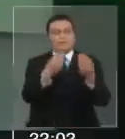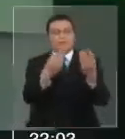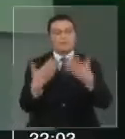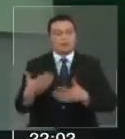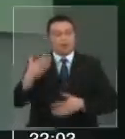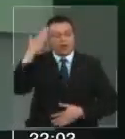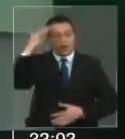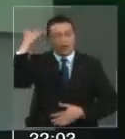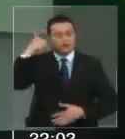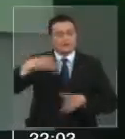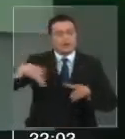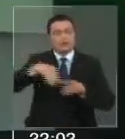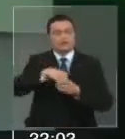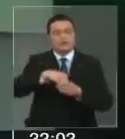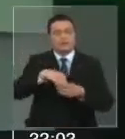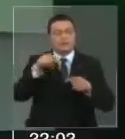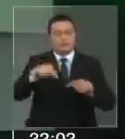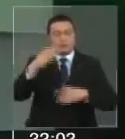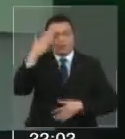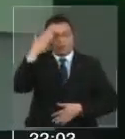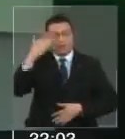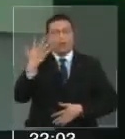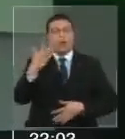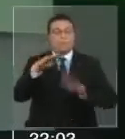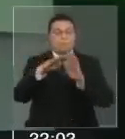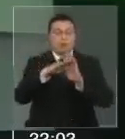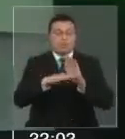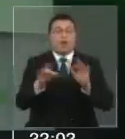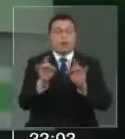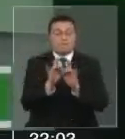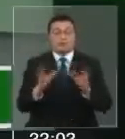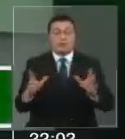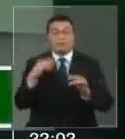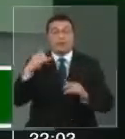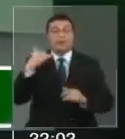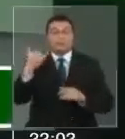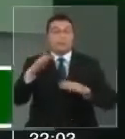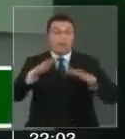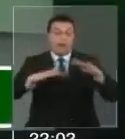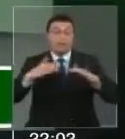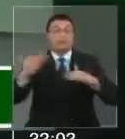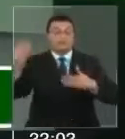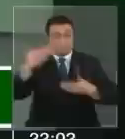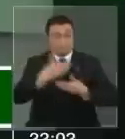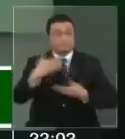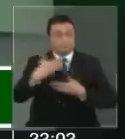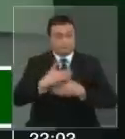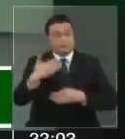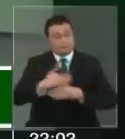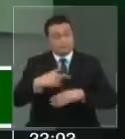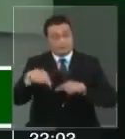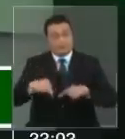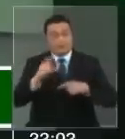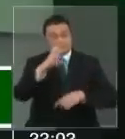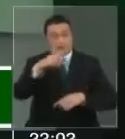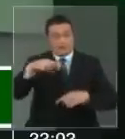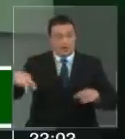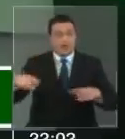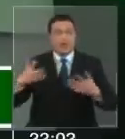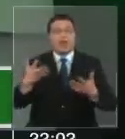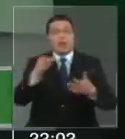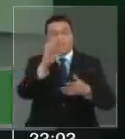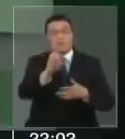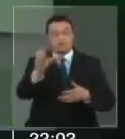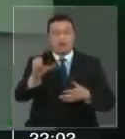Bienvenidos a Conciencia Inclusiva. El de hoy día es un programa especial. Cada cierto tiempo invitamos aquí a nuestro espacio, a nuestro programa, a